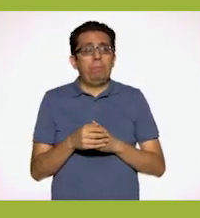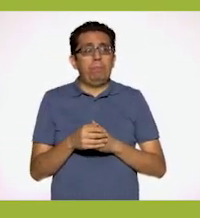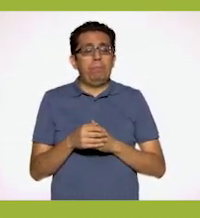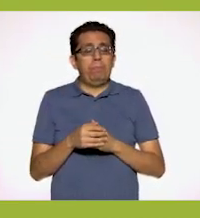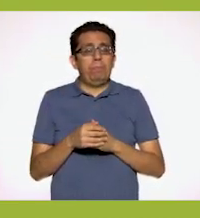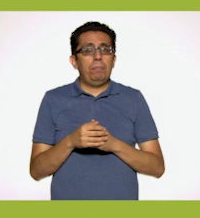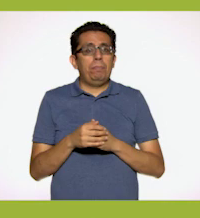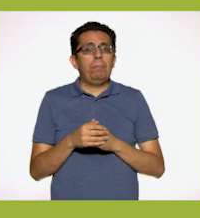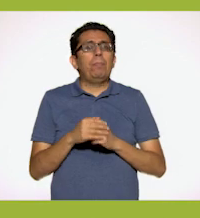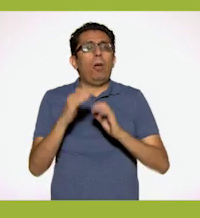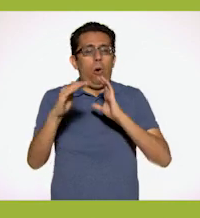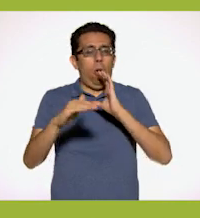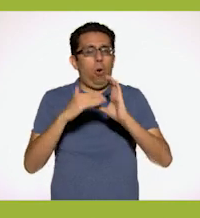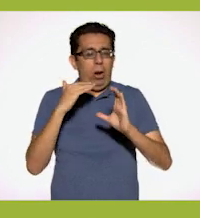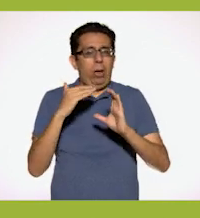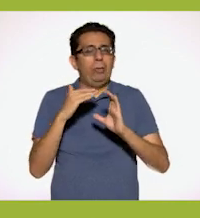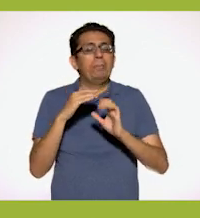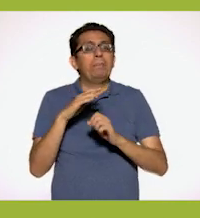sep.gob.mx. Correo